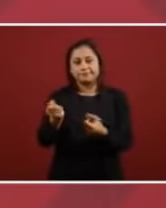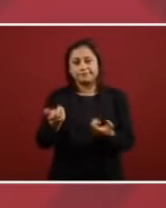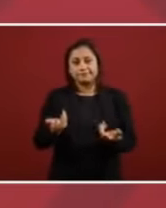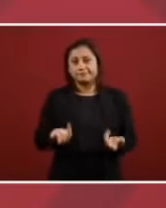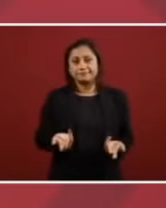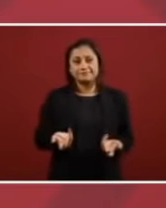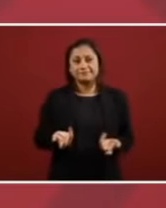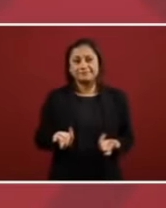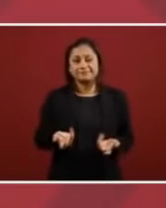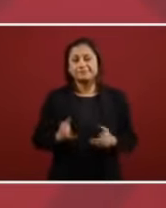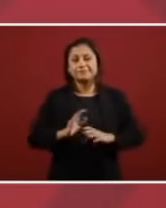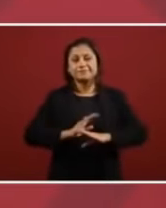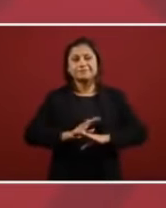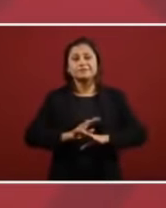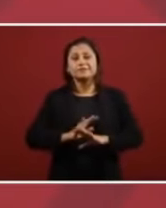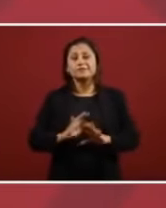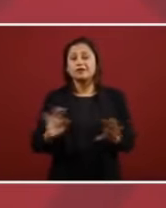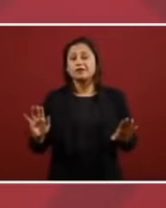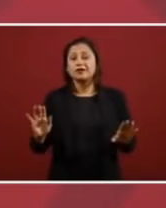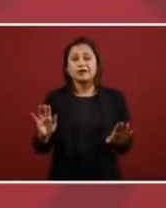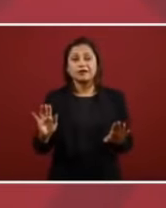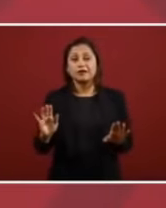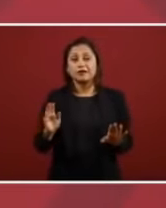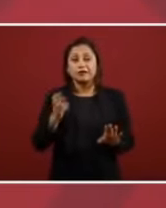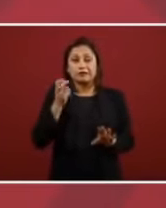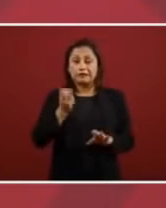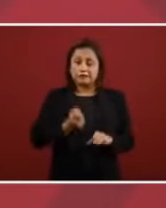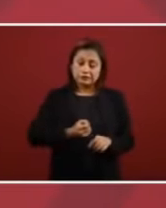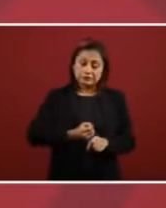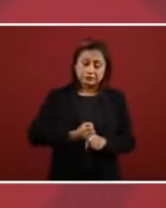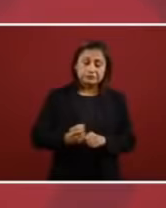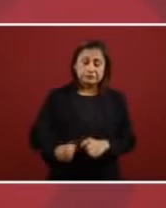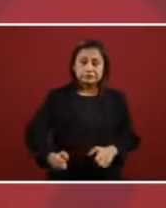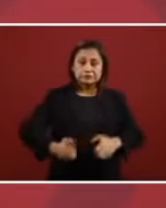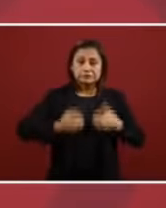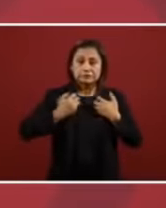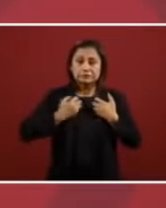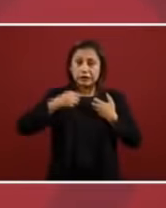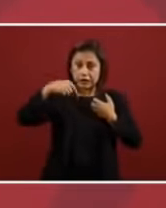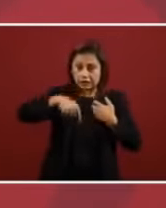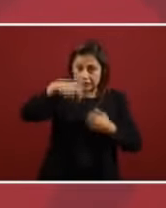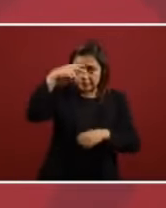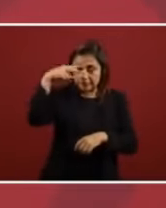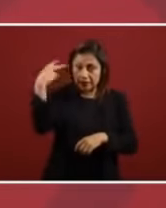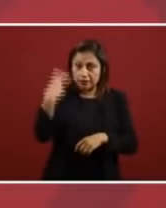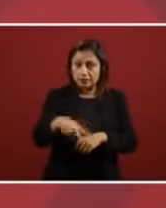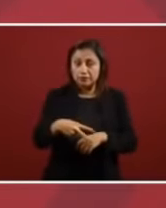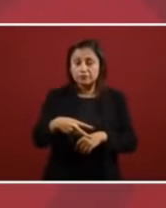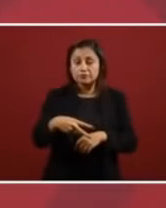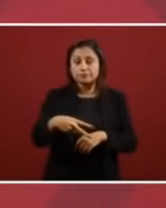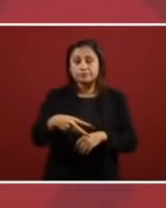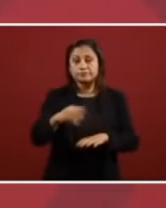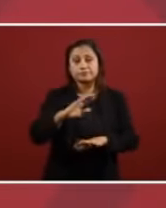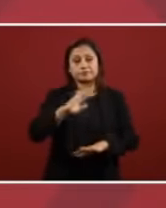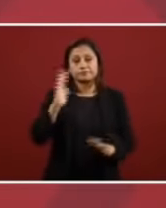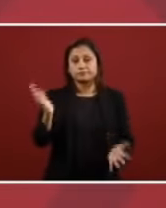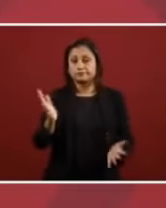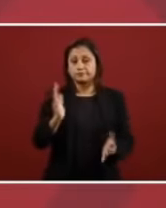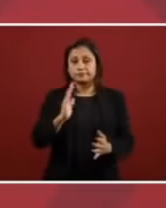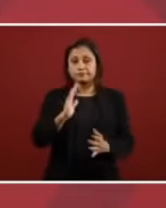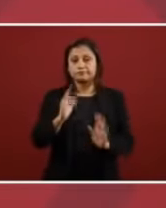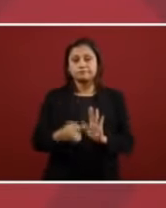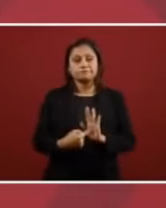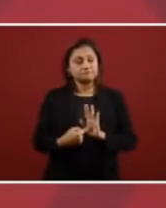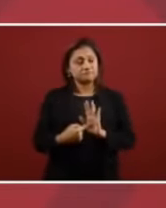ya eso en el caso de nuestro país se demostró